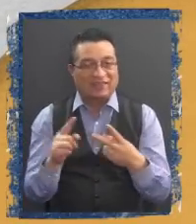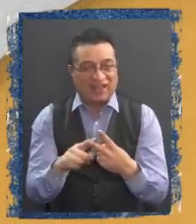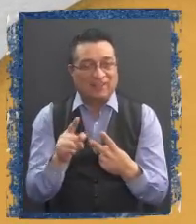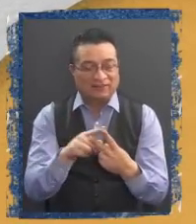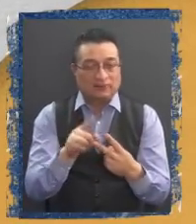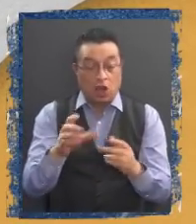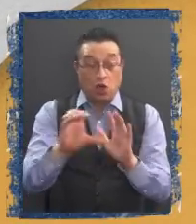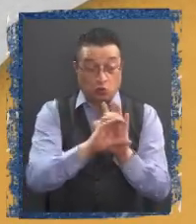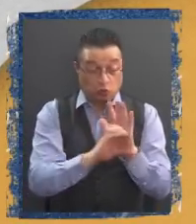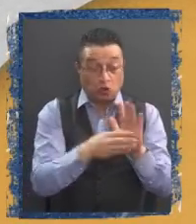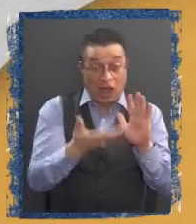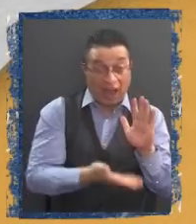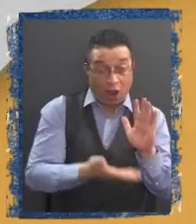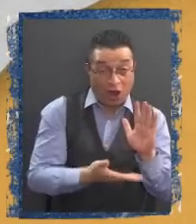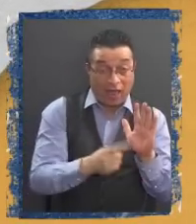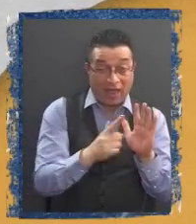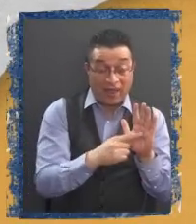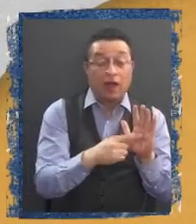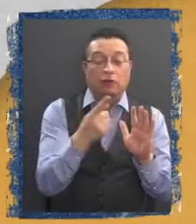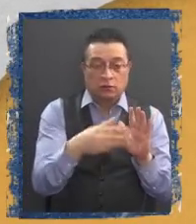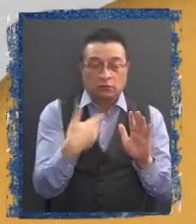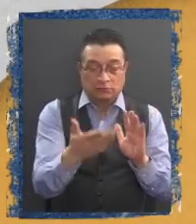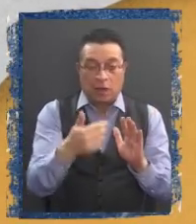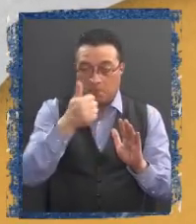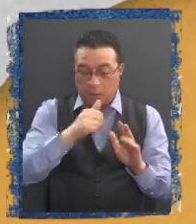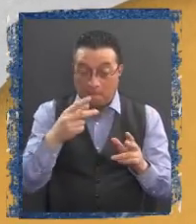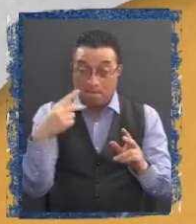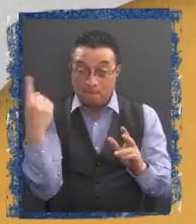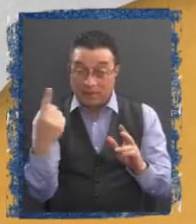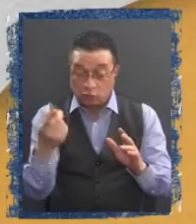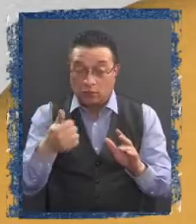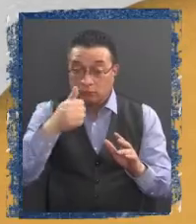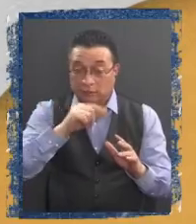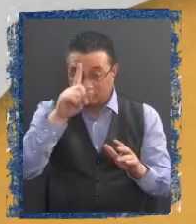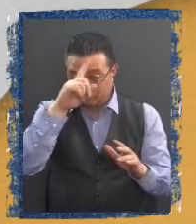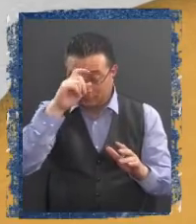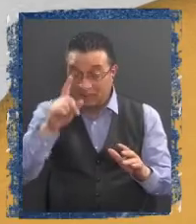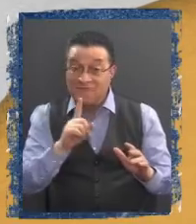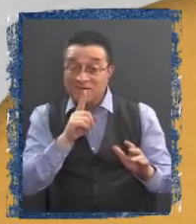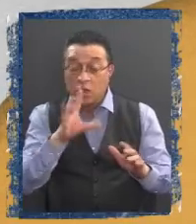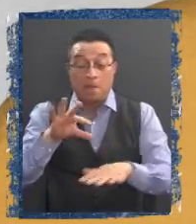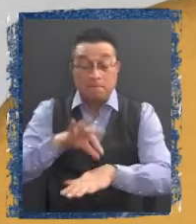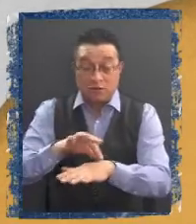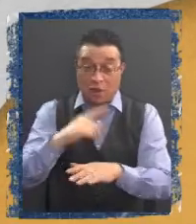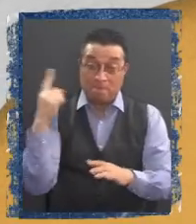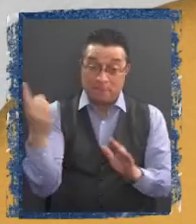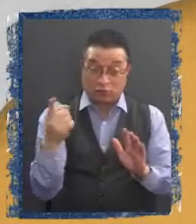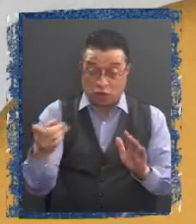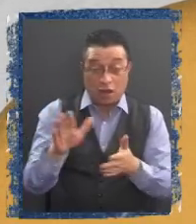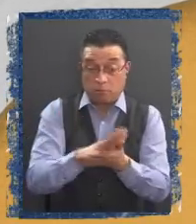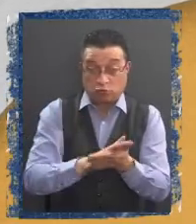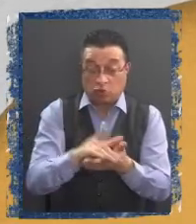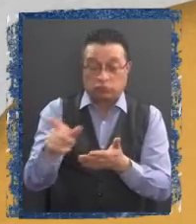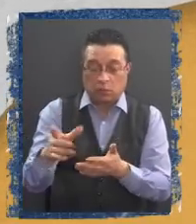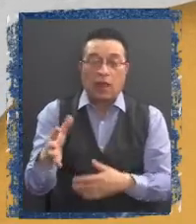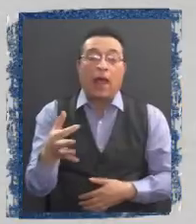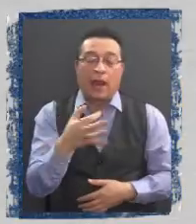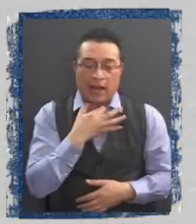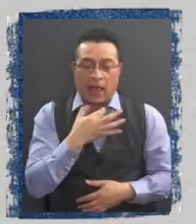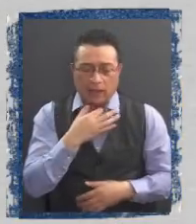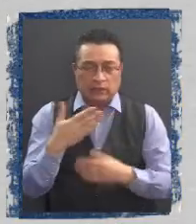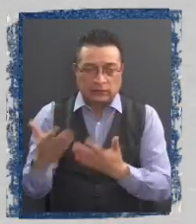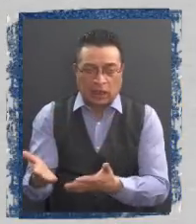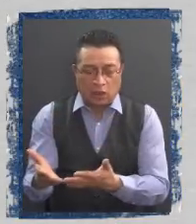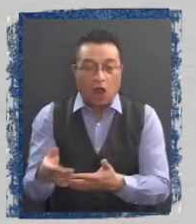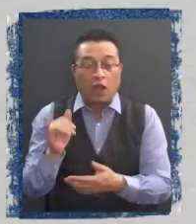Constitución vigente, la participación de prestadores privados, clínicas o médicos de una consulta privada, por ejemplo, está garantizada. Por eso es